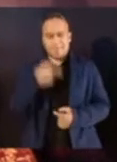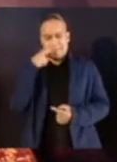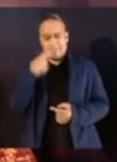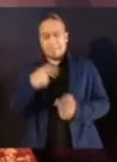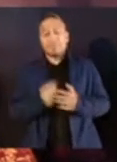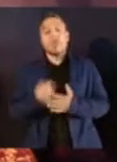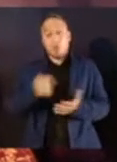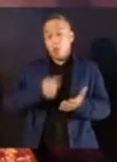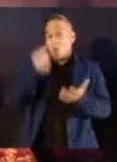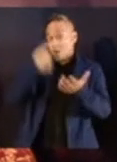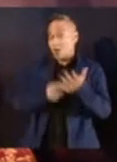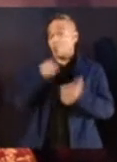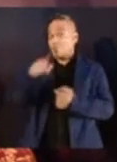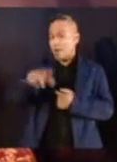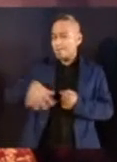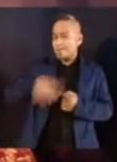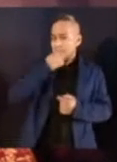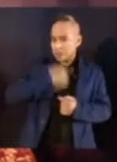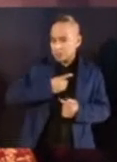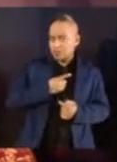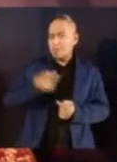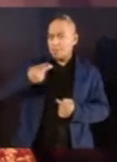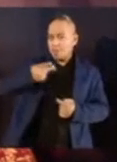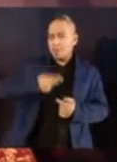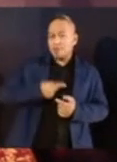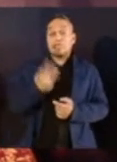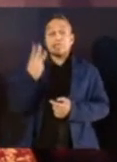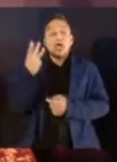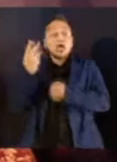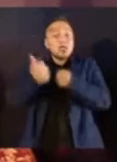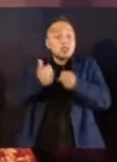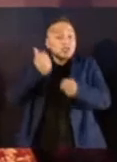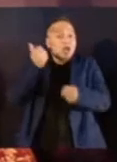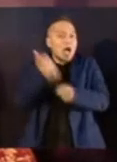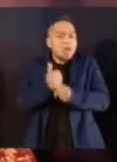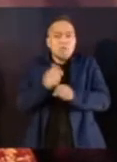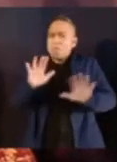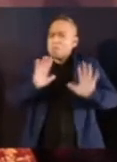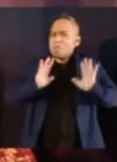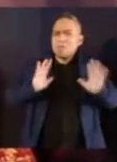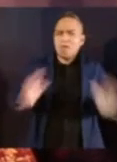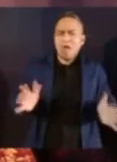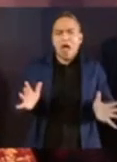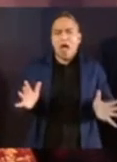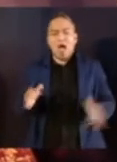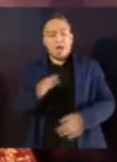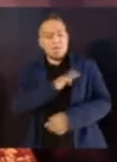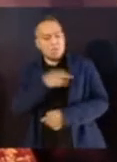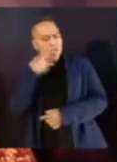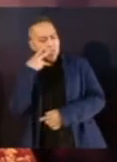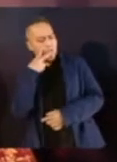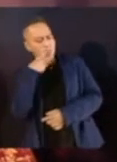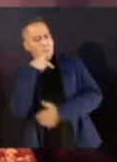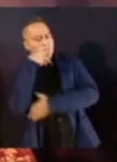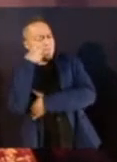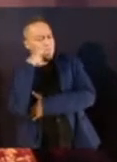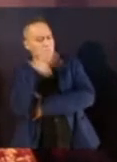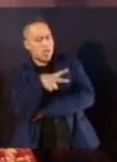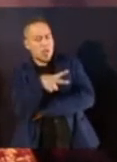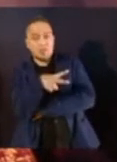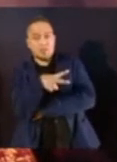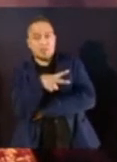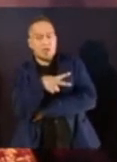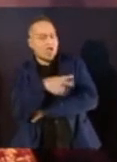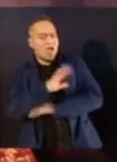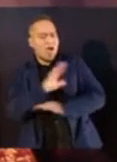lo acaba de mencionar, 3 años no son suficientes para juzgar el legado de cualquier gobierno. No